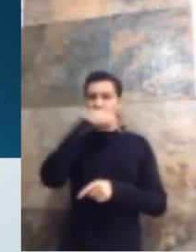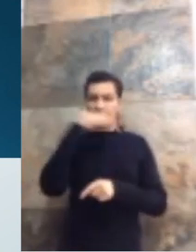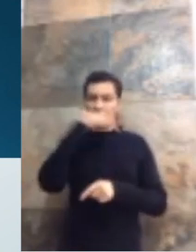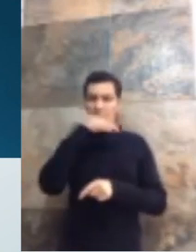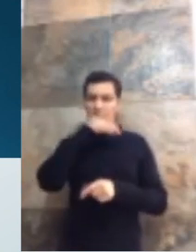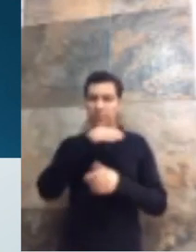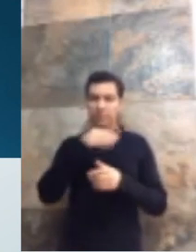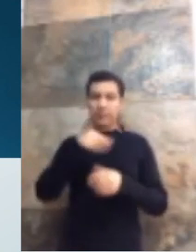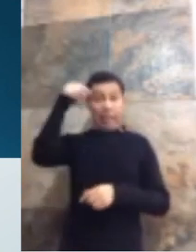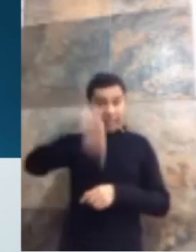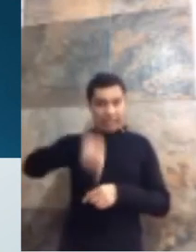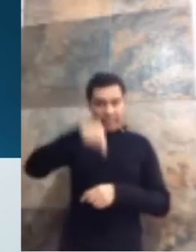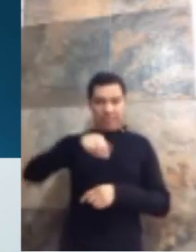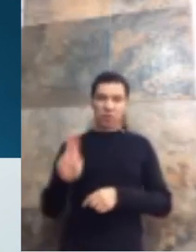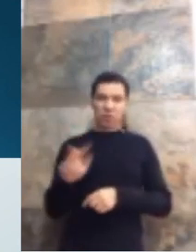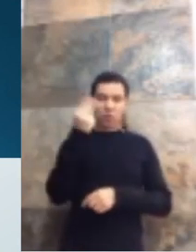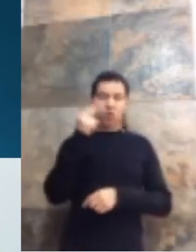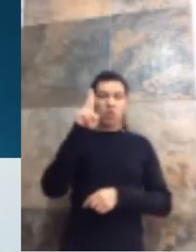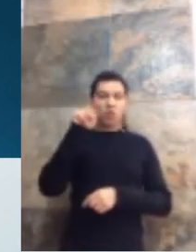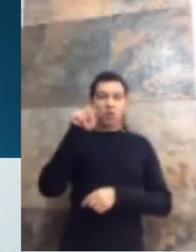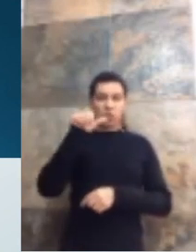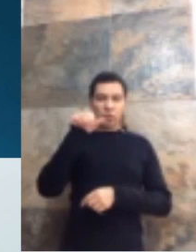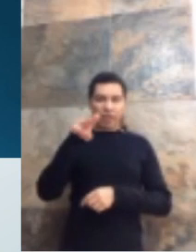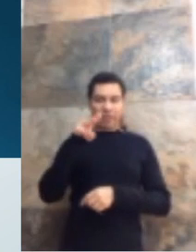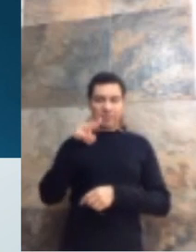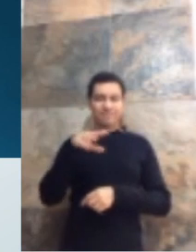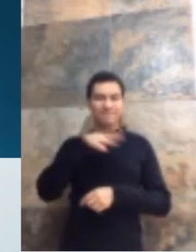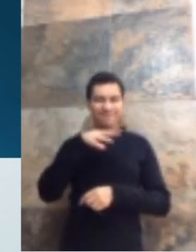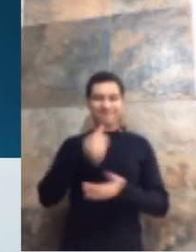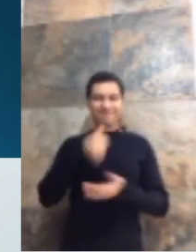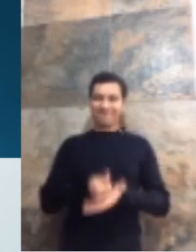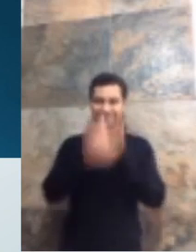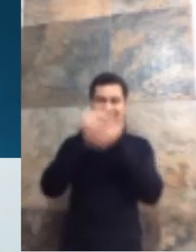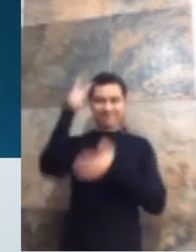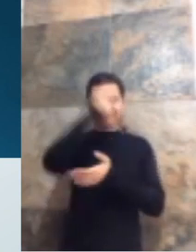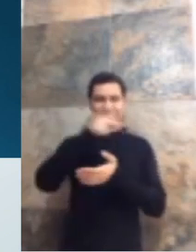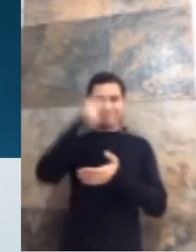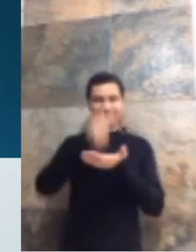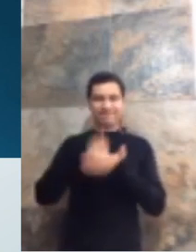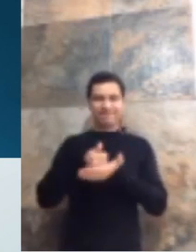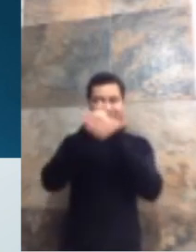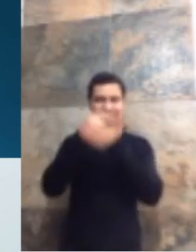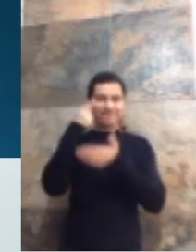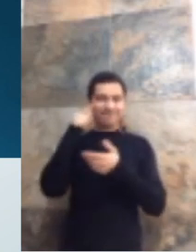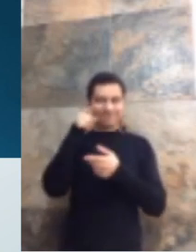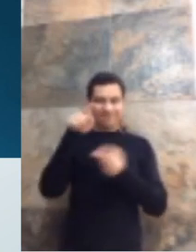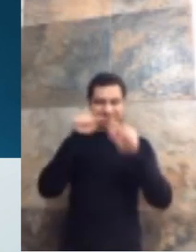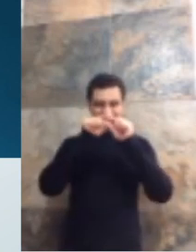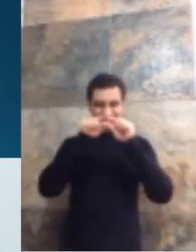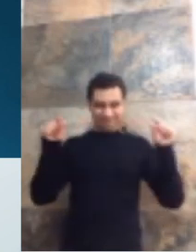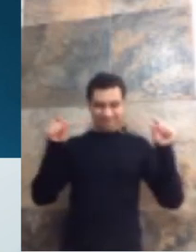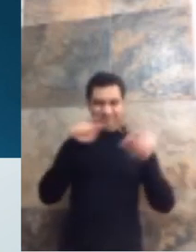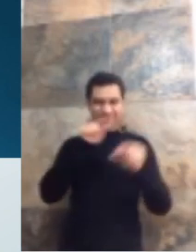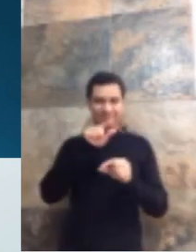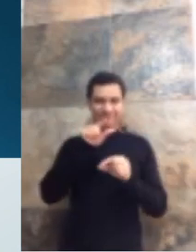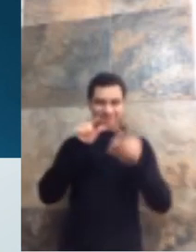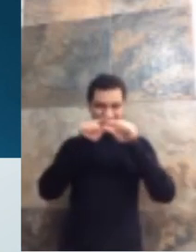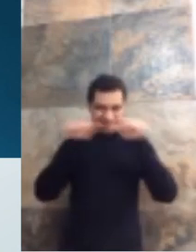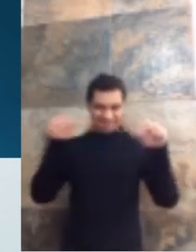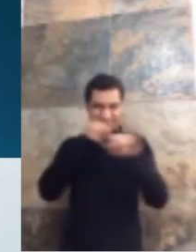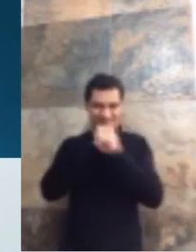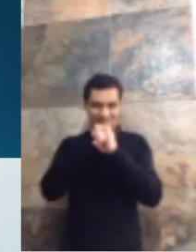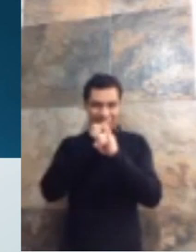tiene servicios adicionales, aquí tenemos algunos. Esta es una página web donde hay información actualizada de